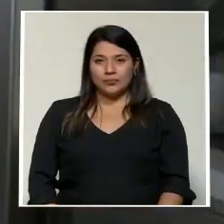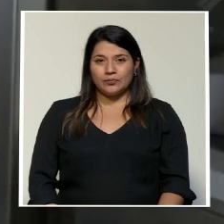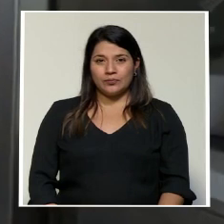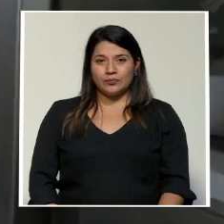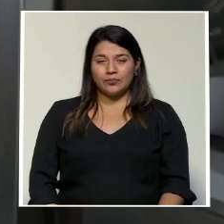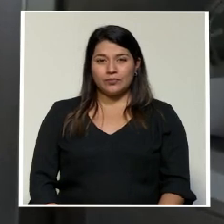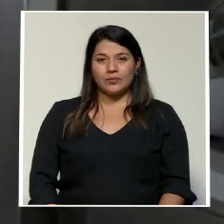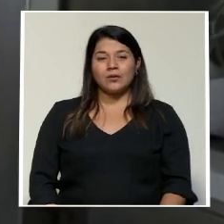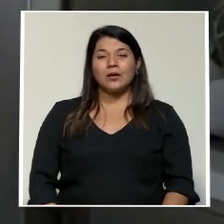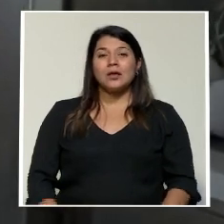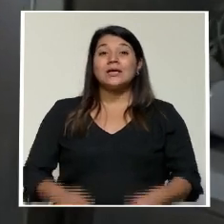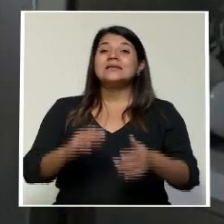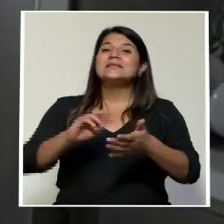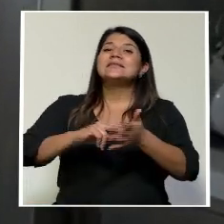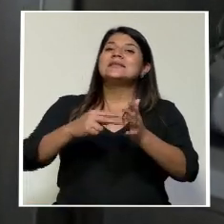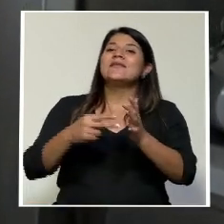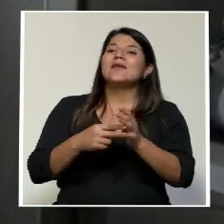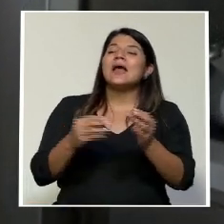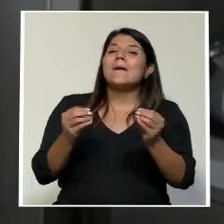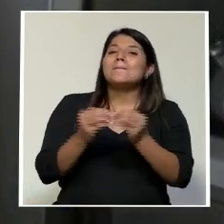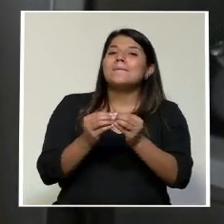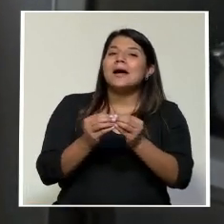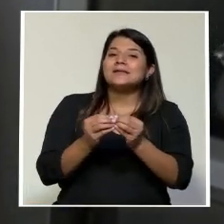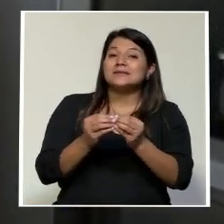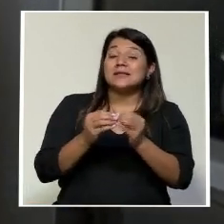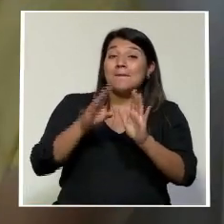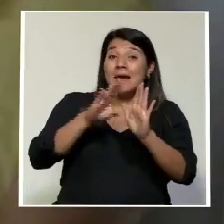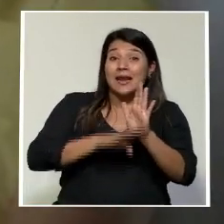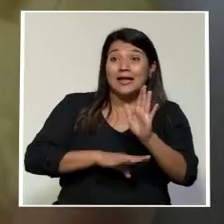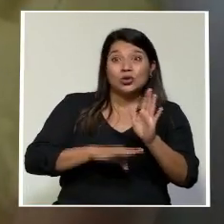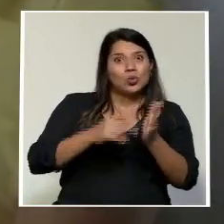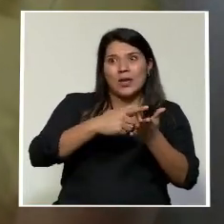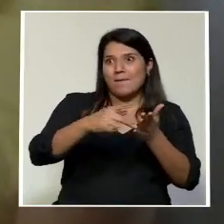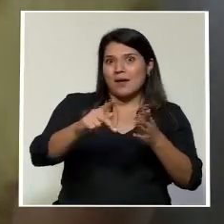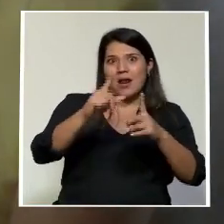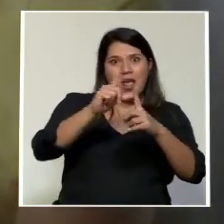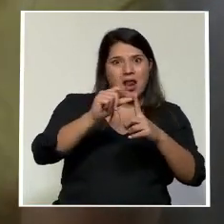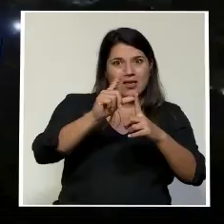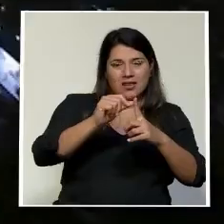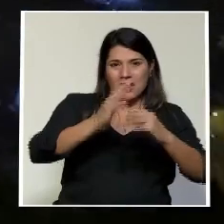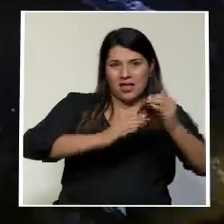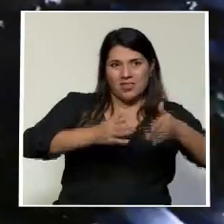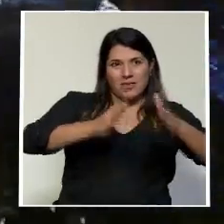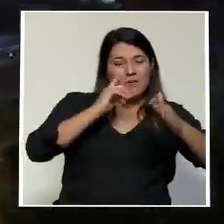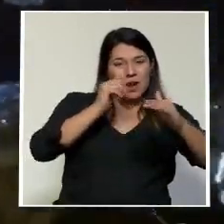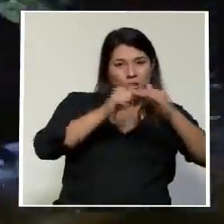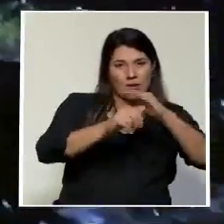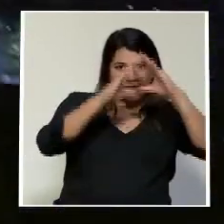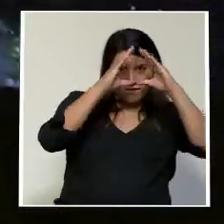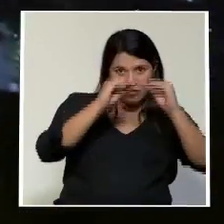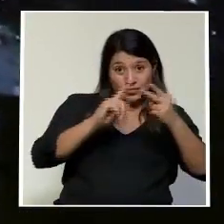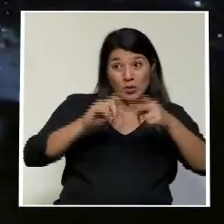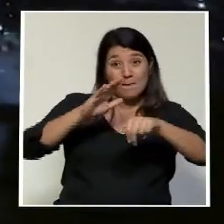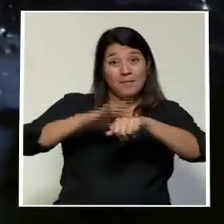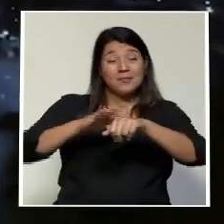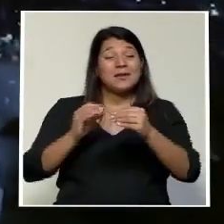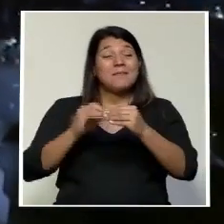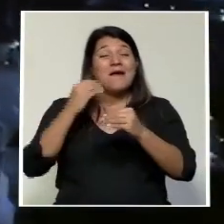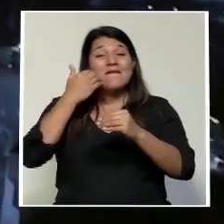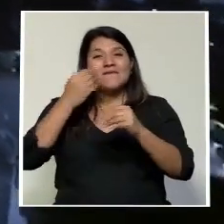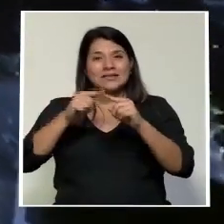Generan ahorro en infraestructura, facilitan el acceso a la información y a la estadística de los datos. Las